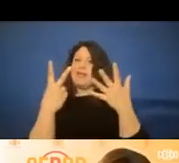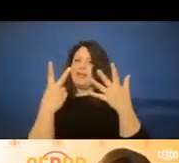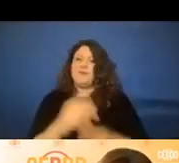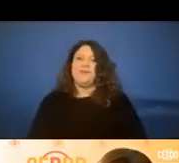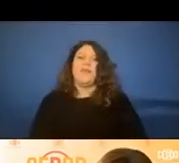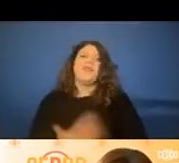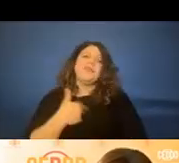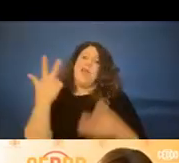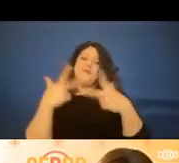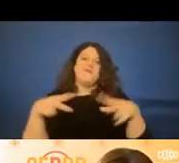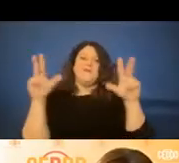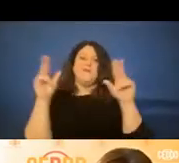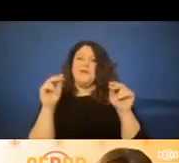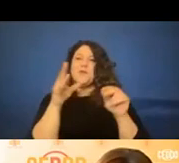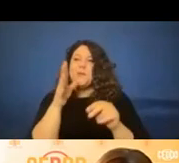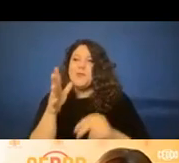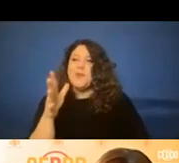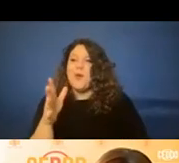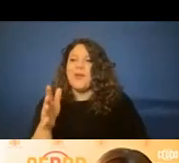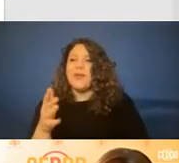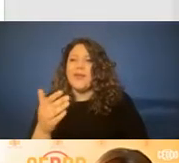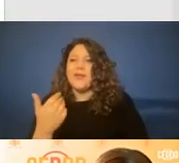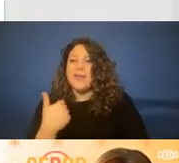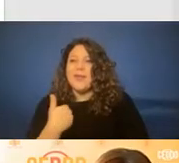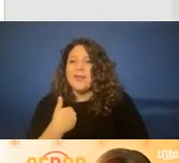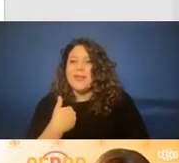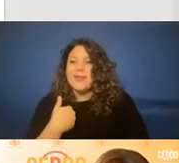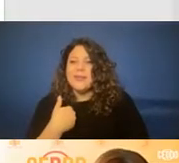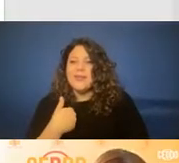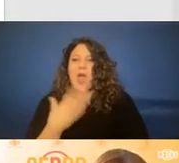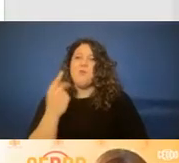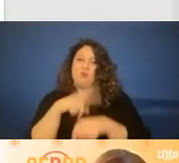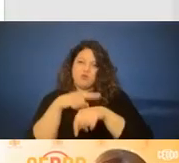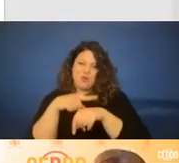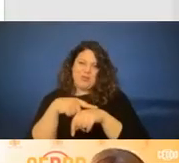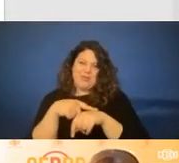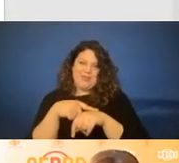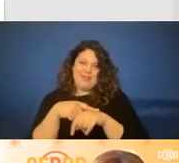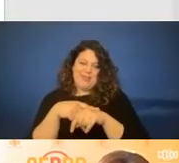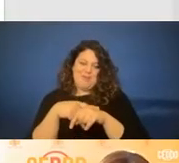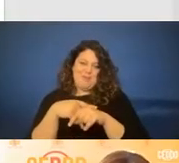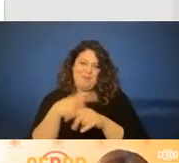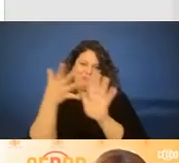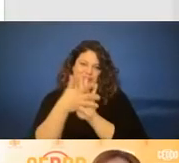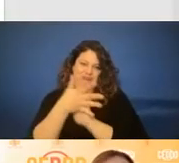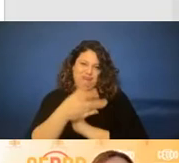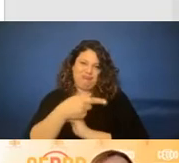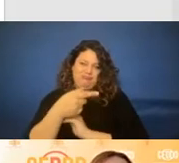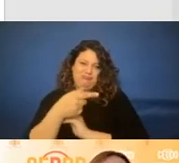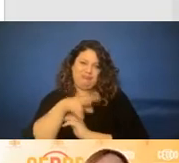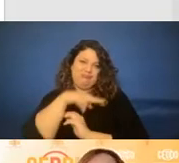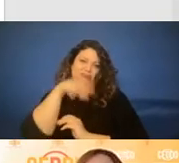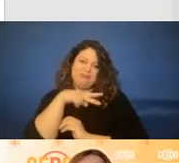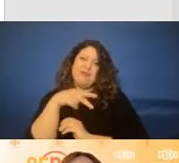termino porque me he llevado mucho tiempo de la presentación. Así que quito